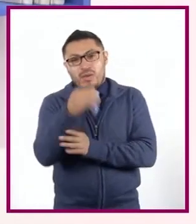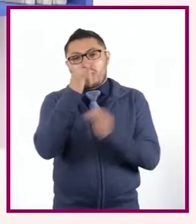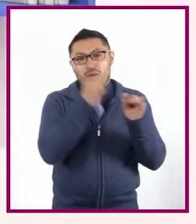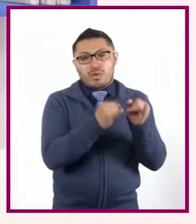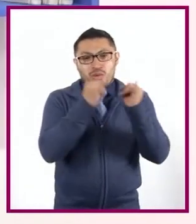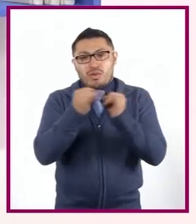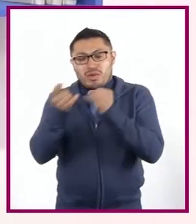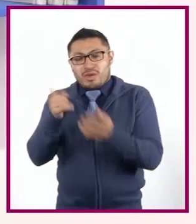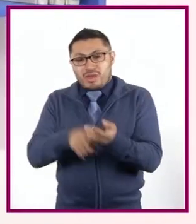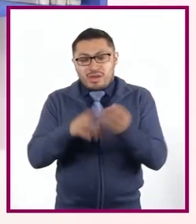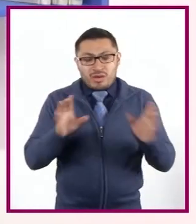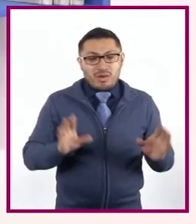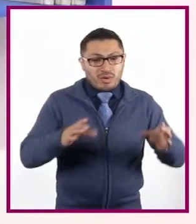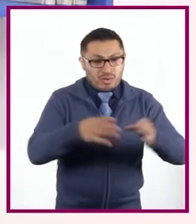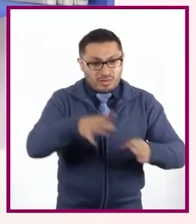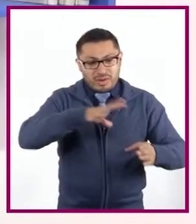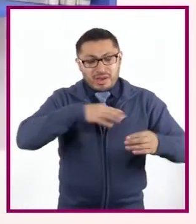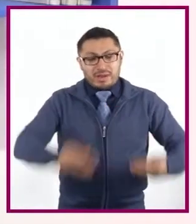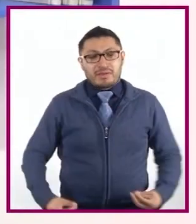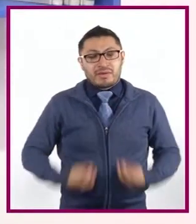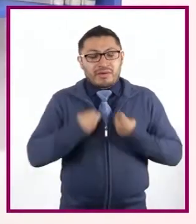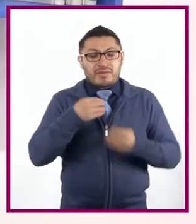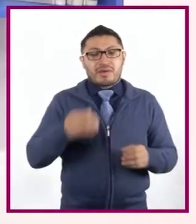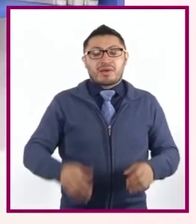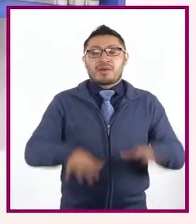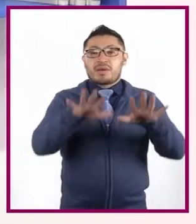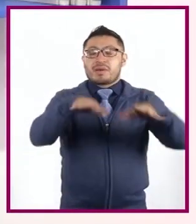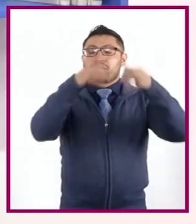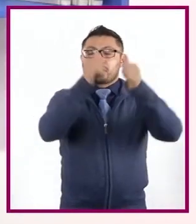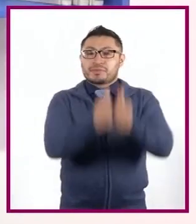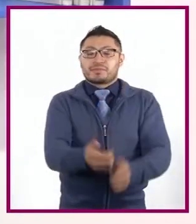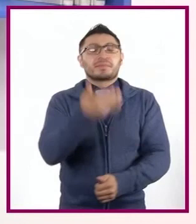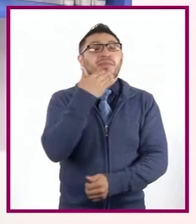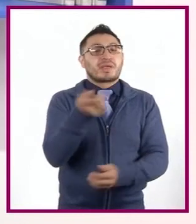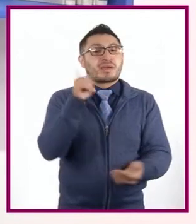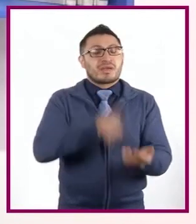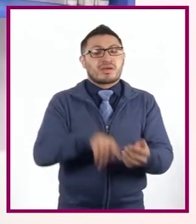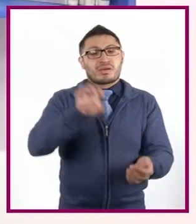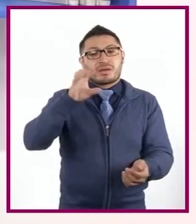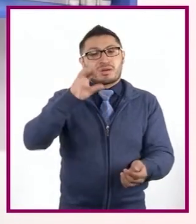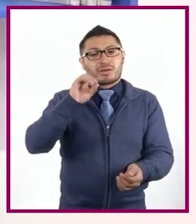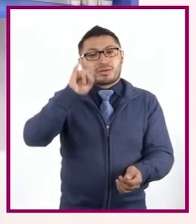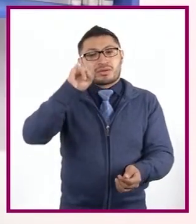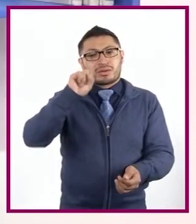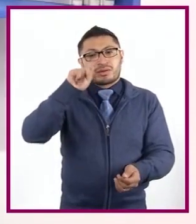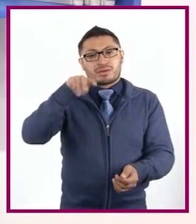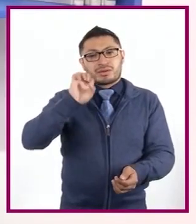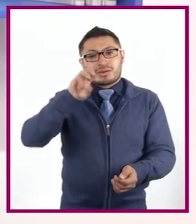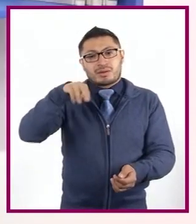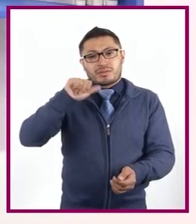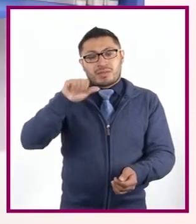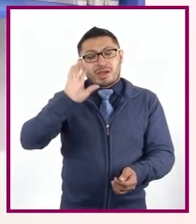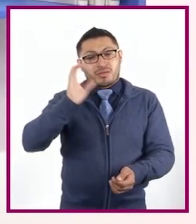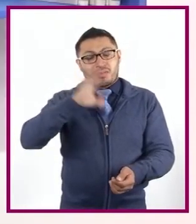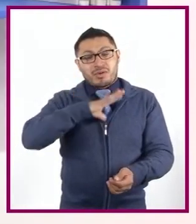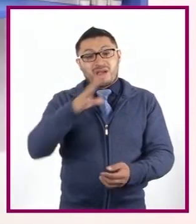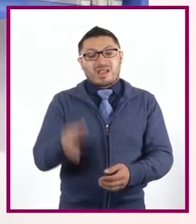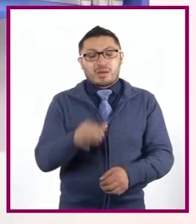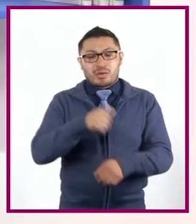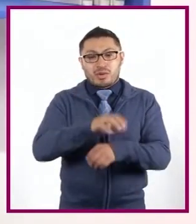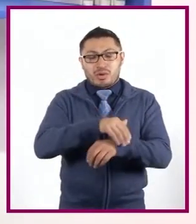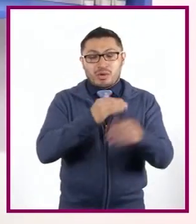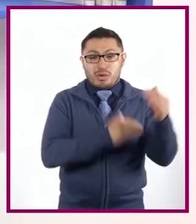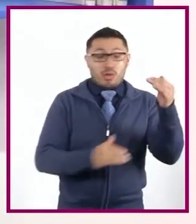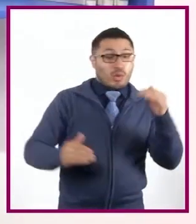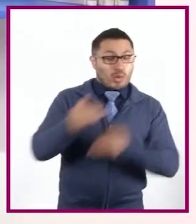población será el que pueda vivir de manera estable en un ecosistema cuando existan cantidades superiores